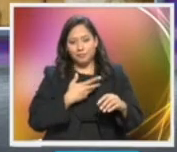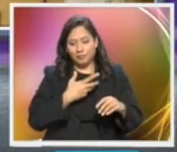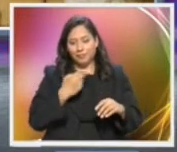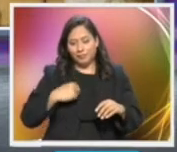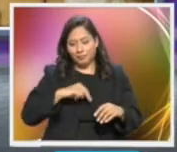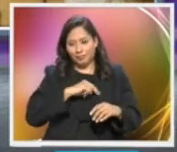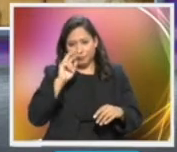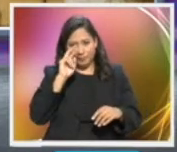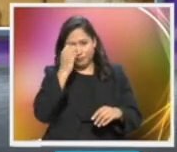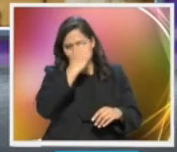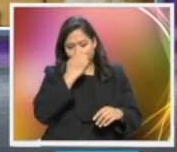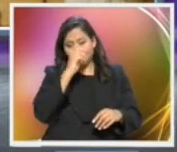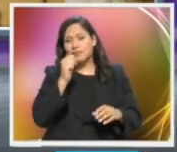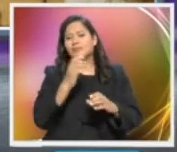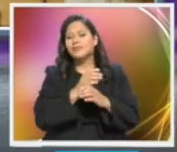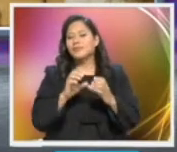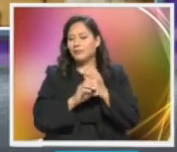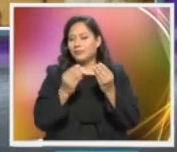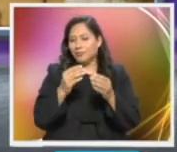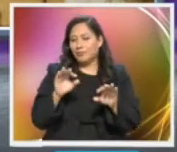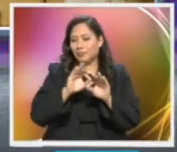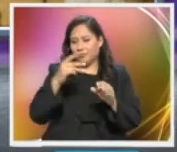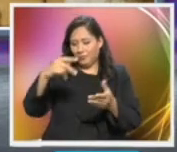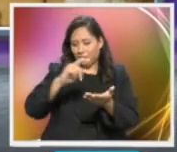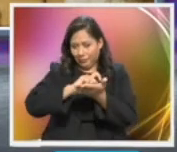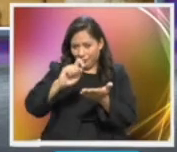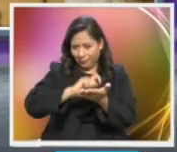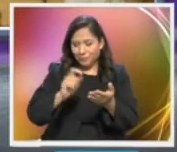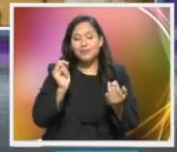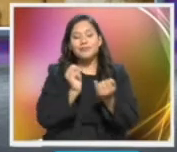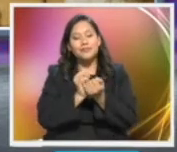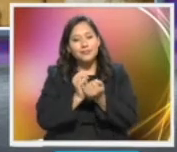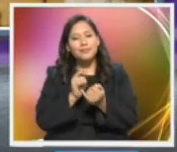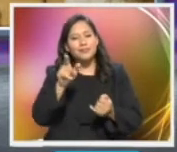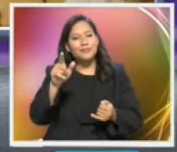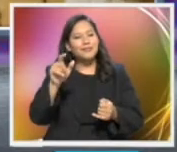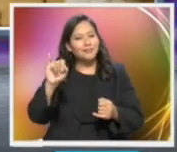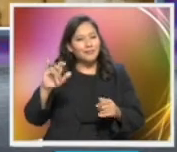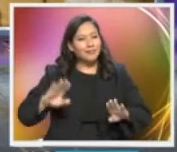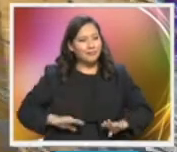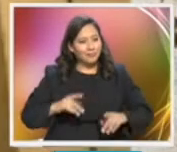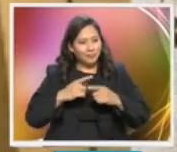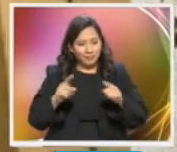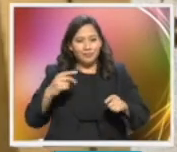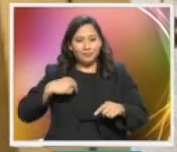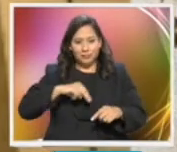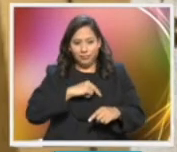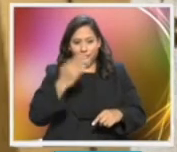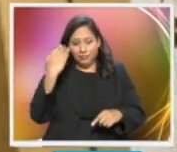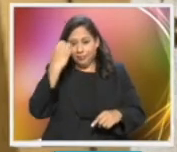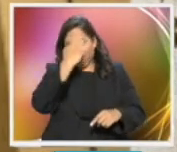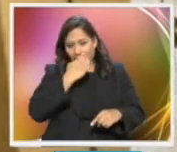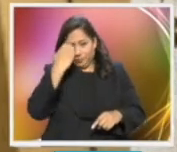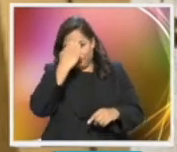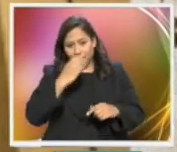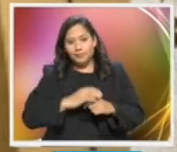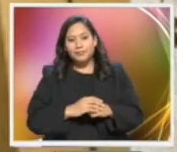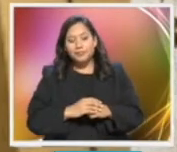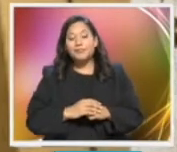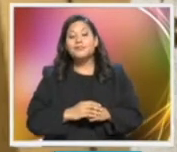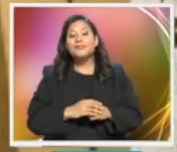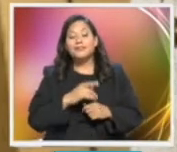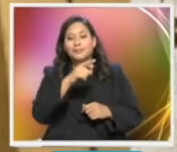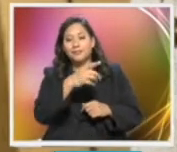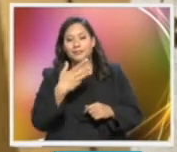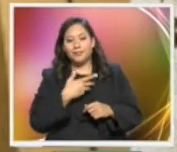distinguir. Otra cosa importante en la escritura que también lo hace diferente a las que hemos revisado es que tiene